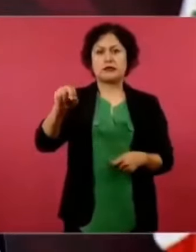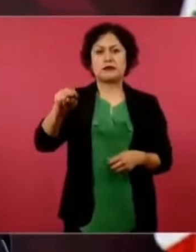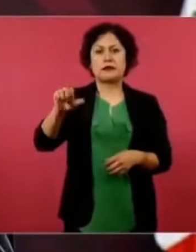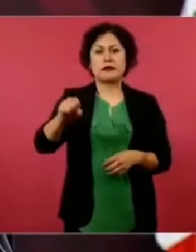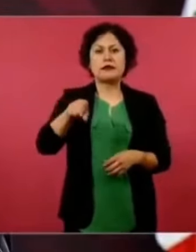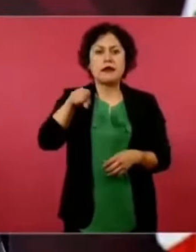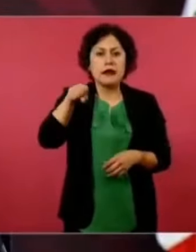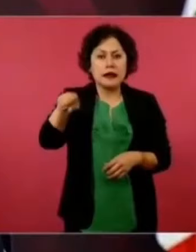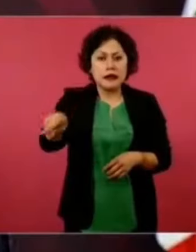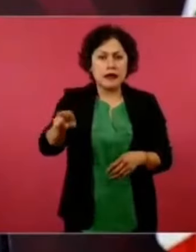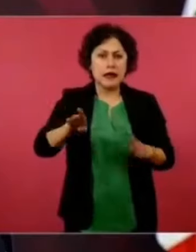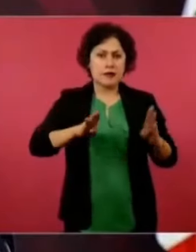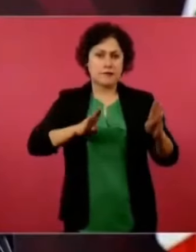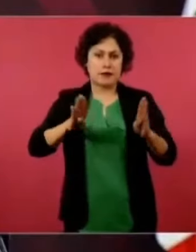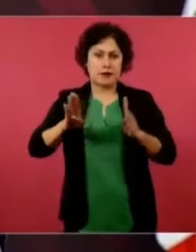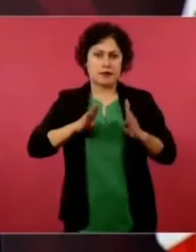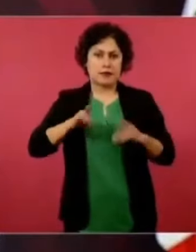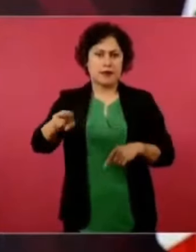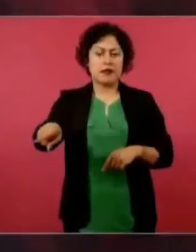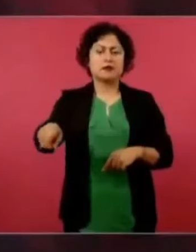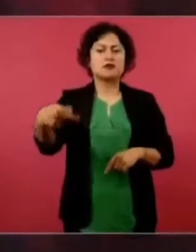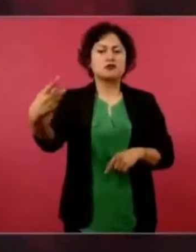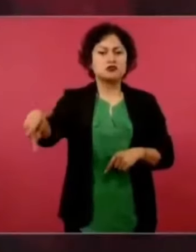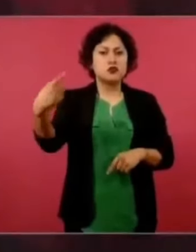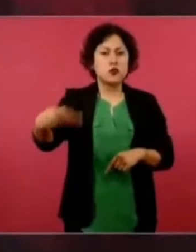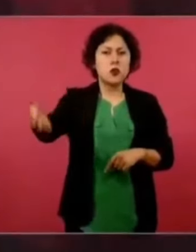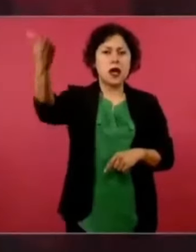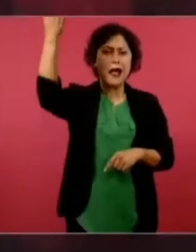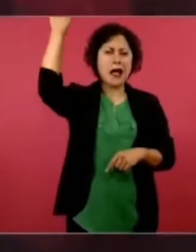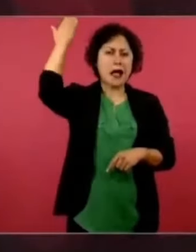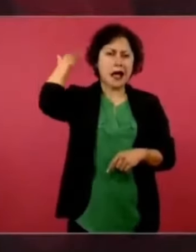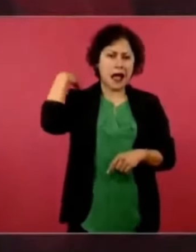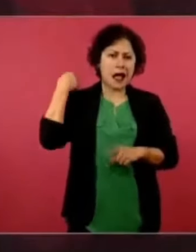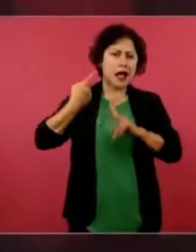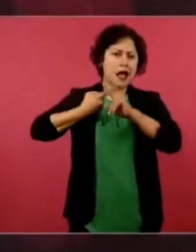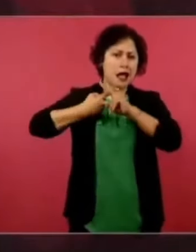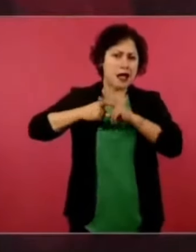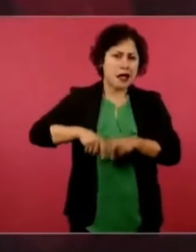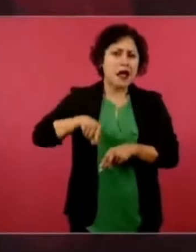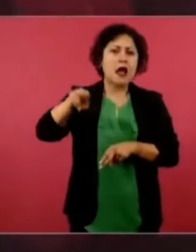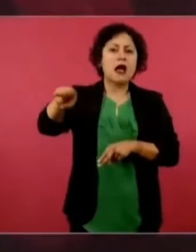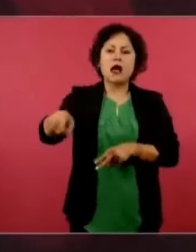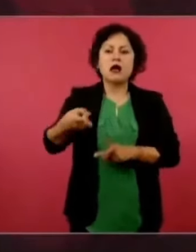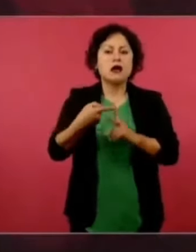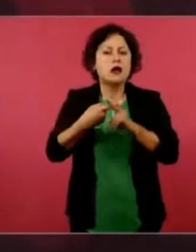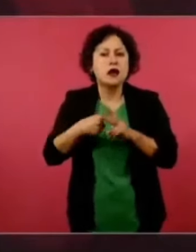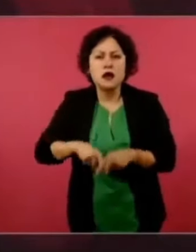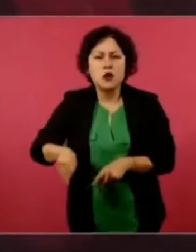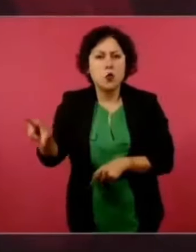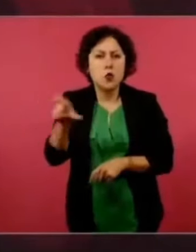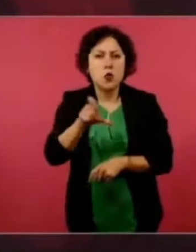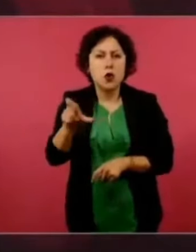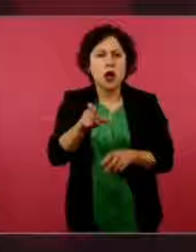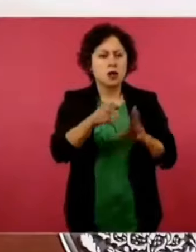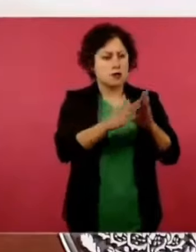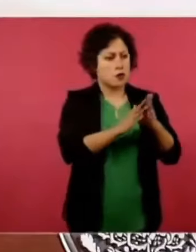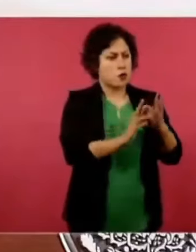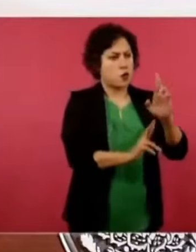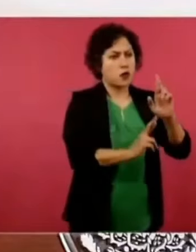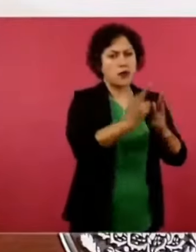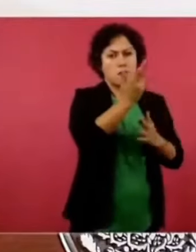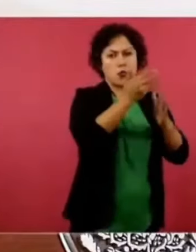más antigua surge de la Revolución Mexicana es una